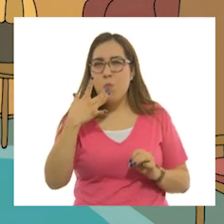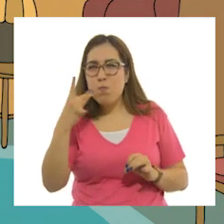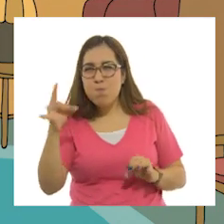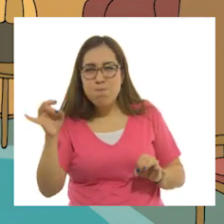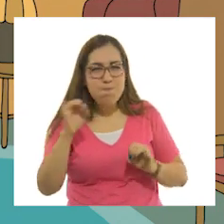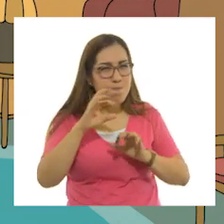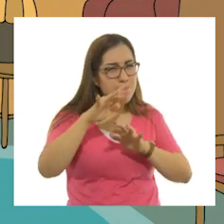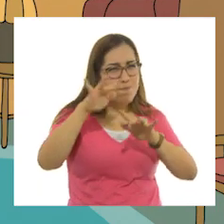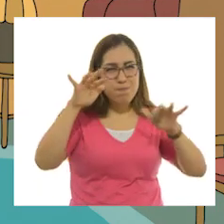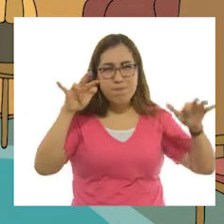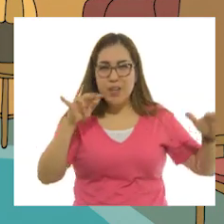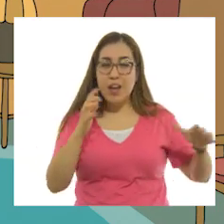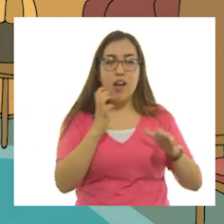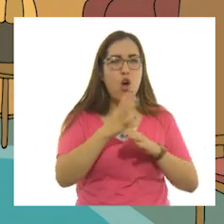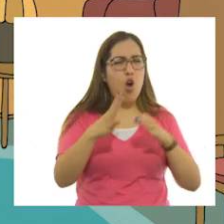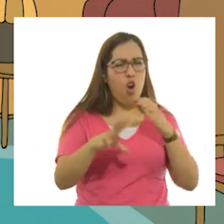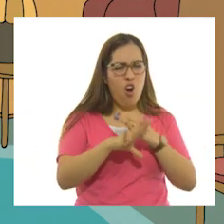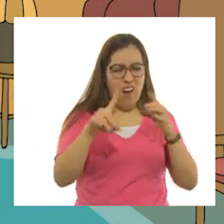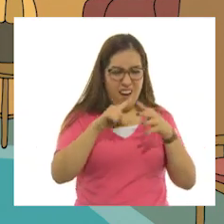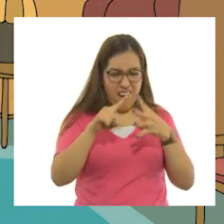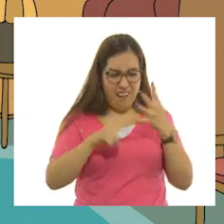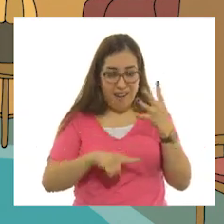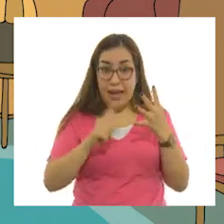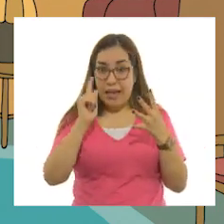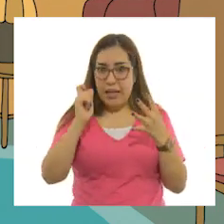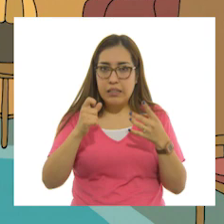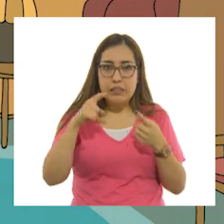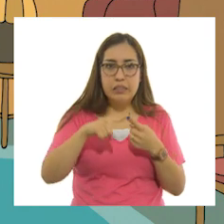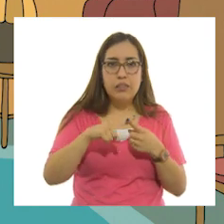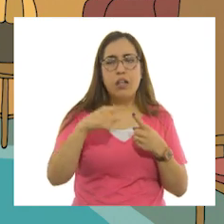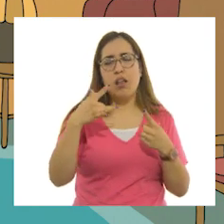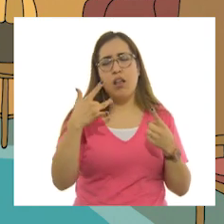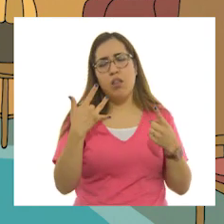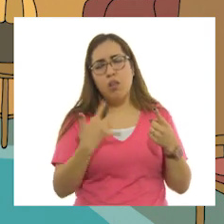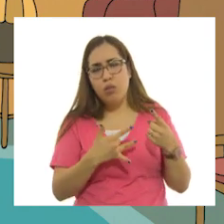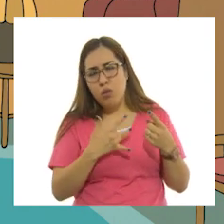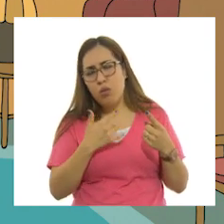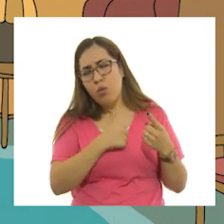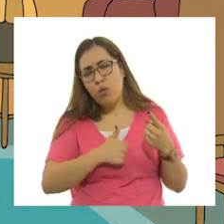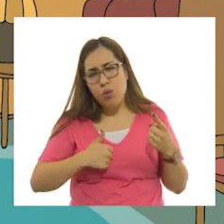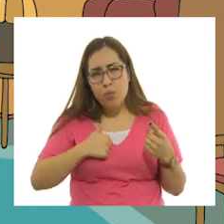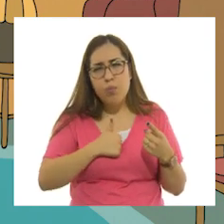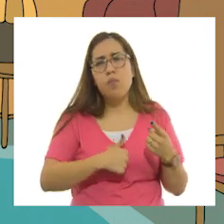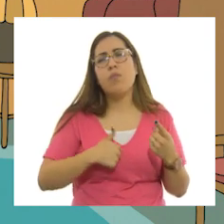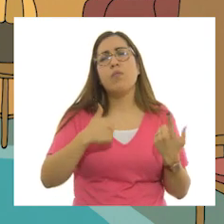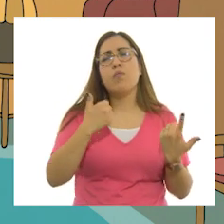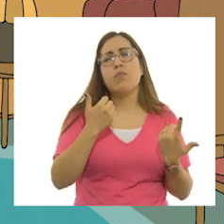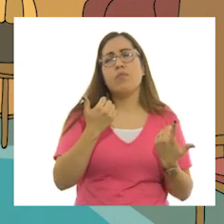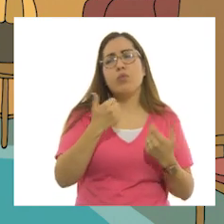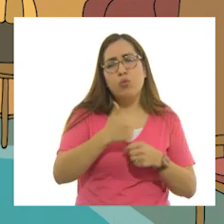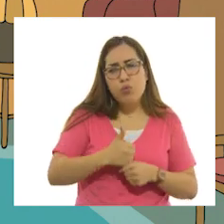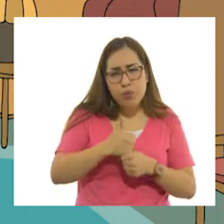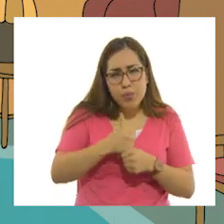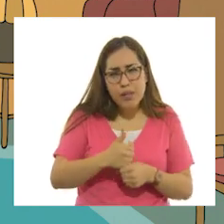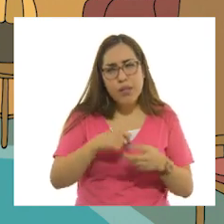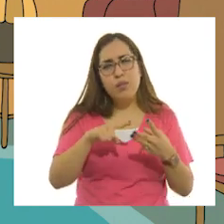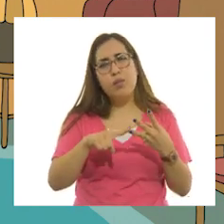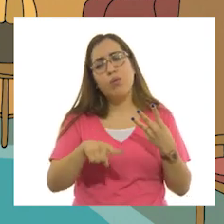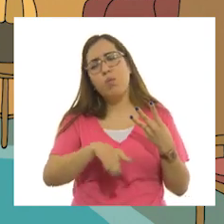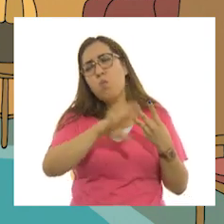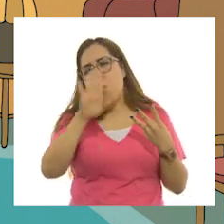y nada en aspectos como el dolor la muerte los celos o la maldad sí pues